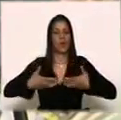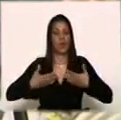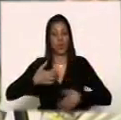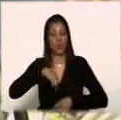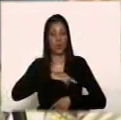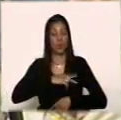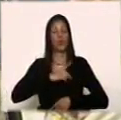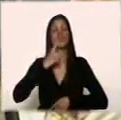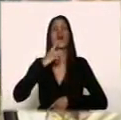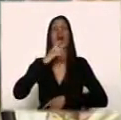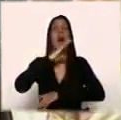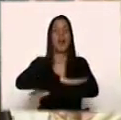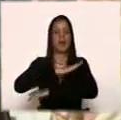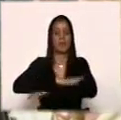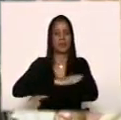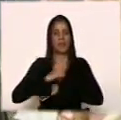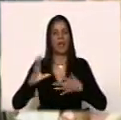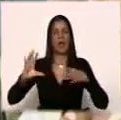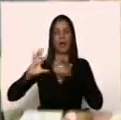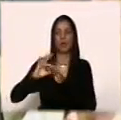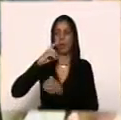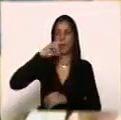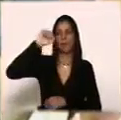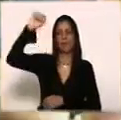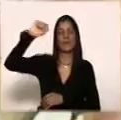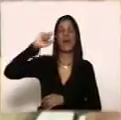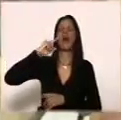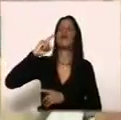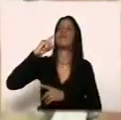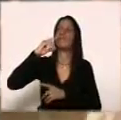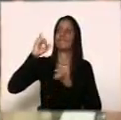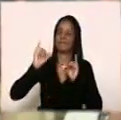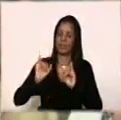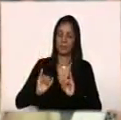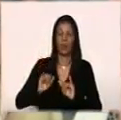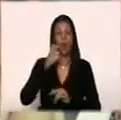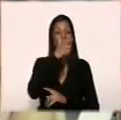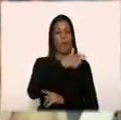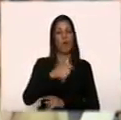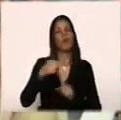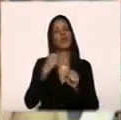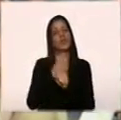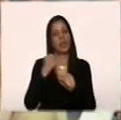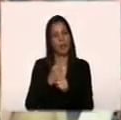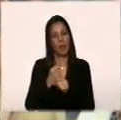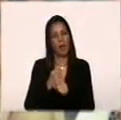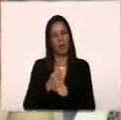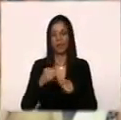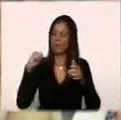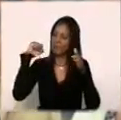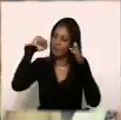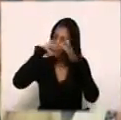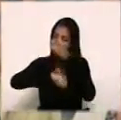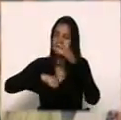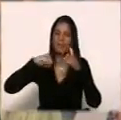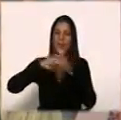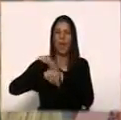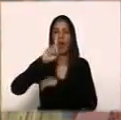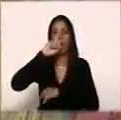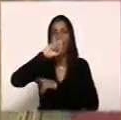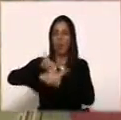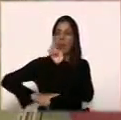la palabra empeñada junto con el presidente Nicolás Maduro a ese pueblo trabajador que guerrió por más de un